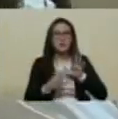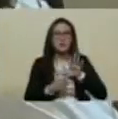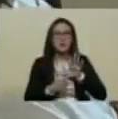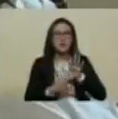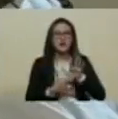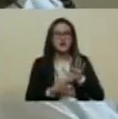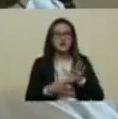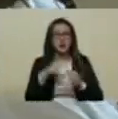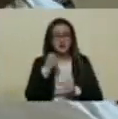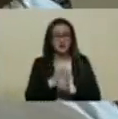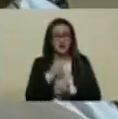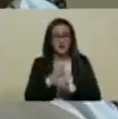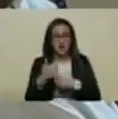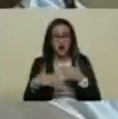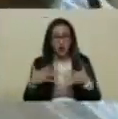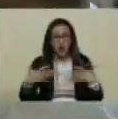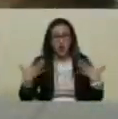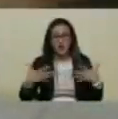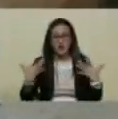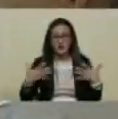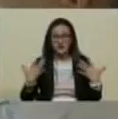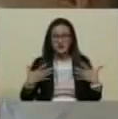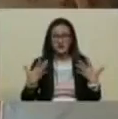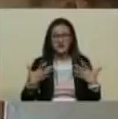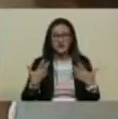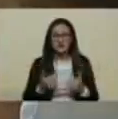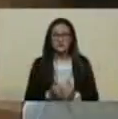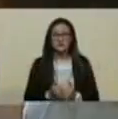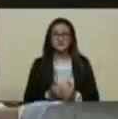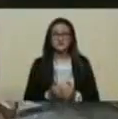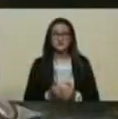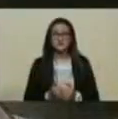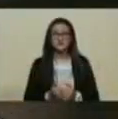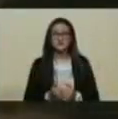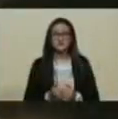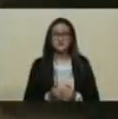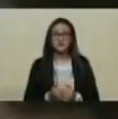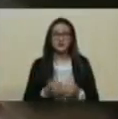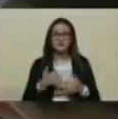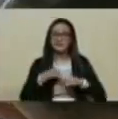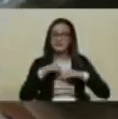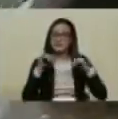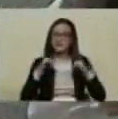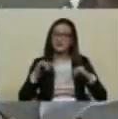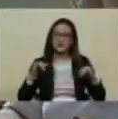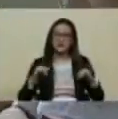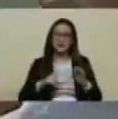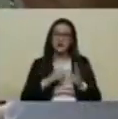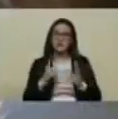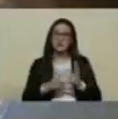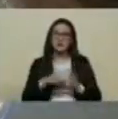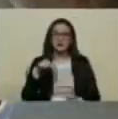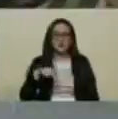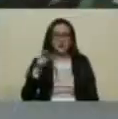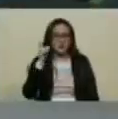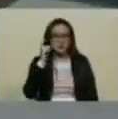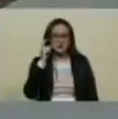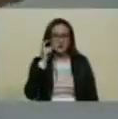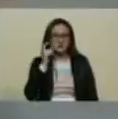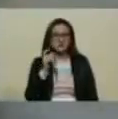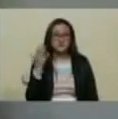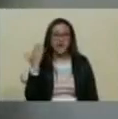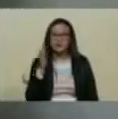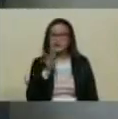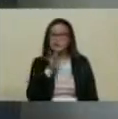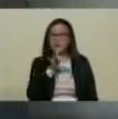su extraordinaria alegría, su extraordinaria, bueno, felicidad que tienen en el día de hoy, puesto que no